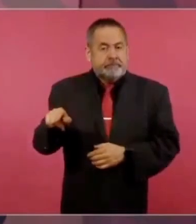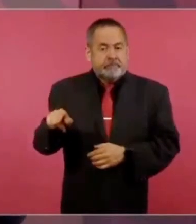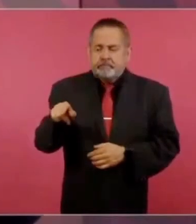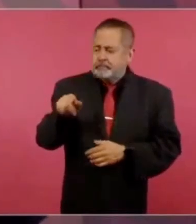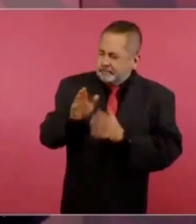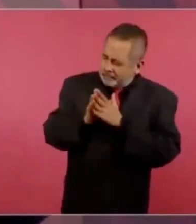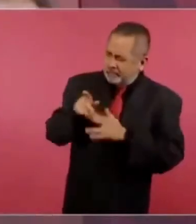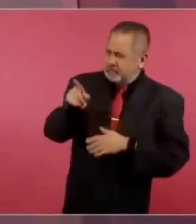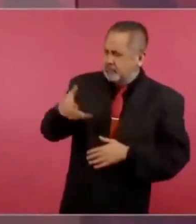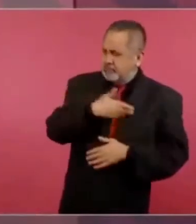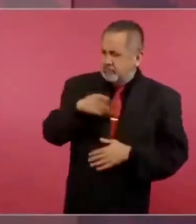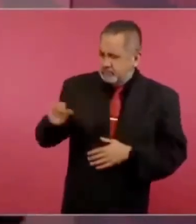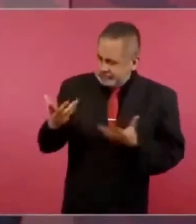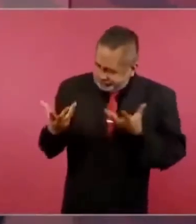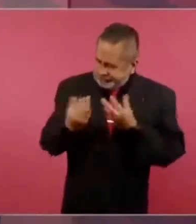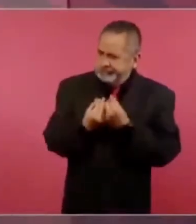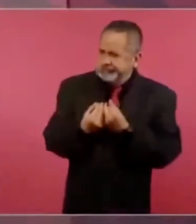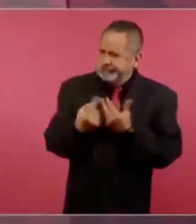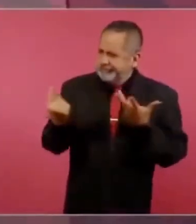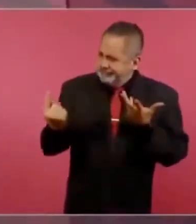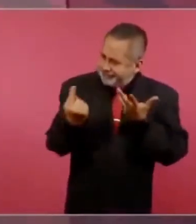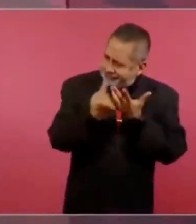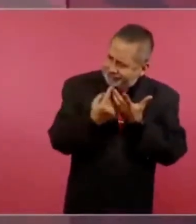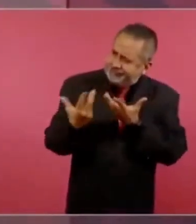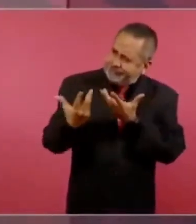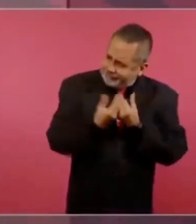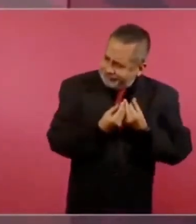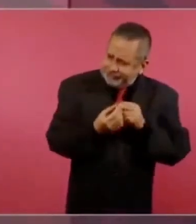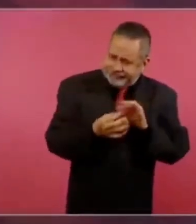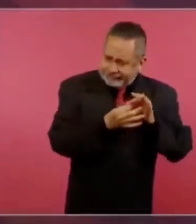para que se unan,